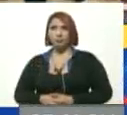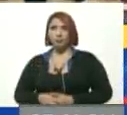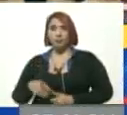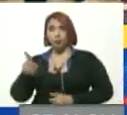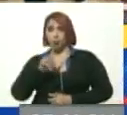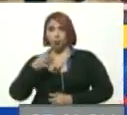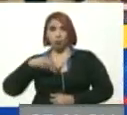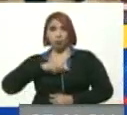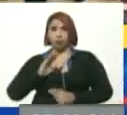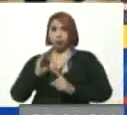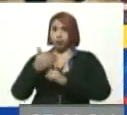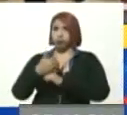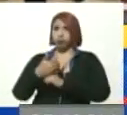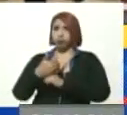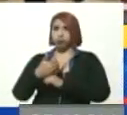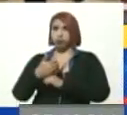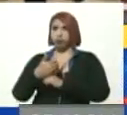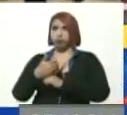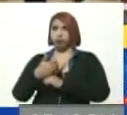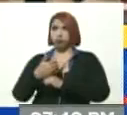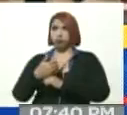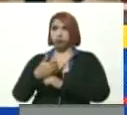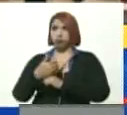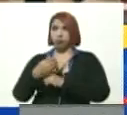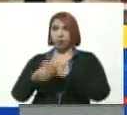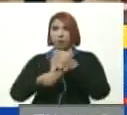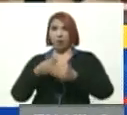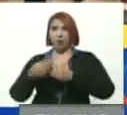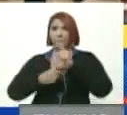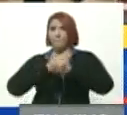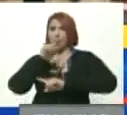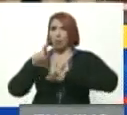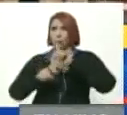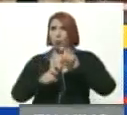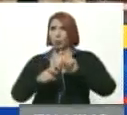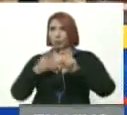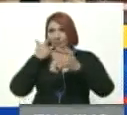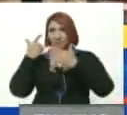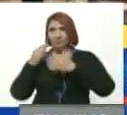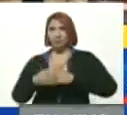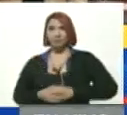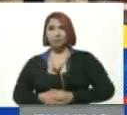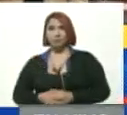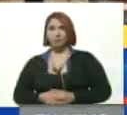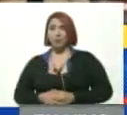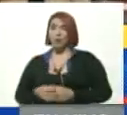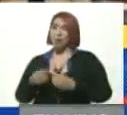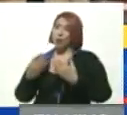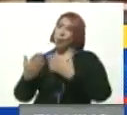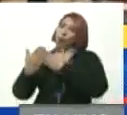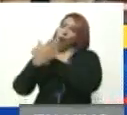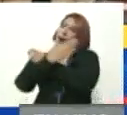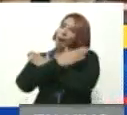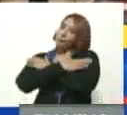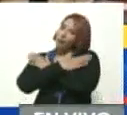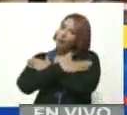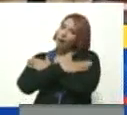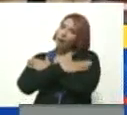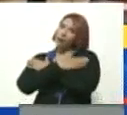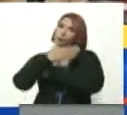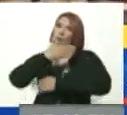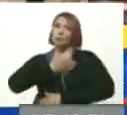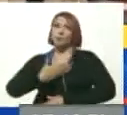presidente, y aquí abajo le van a hacer una pregunta. Laila. Sí, bueno, un abrazo, señor